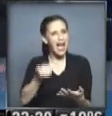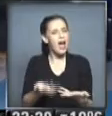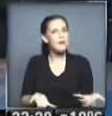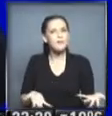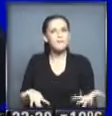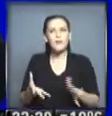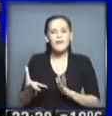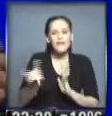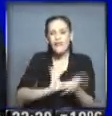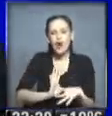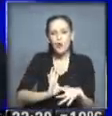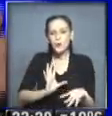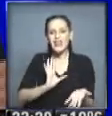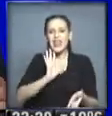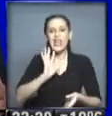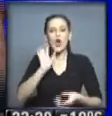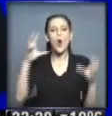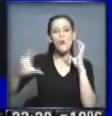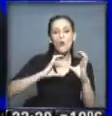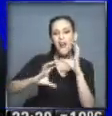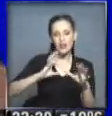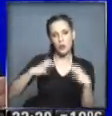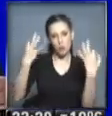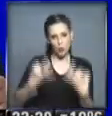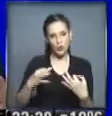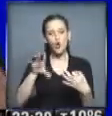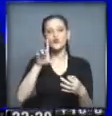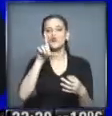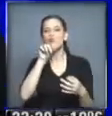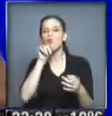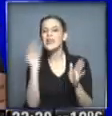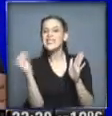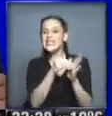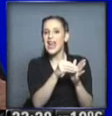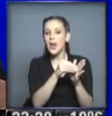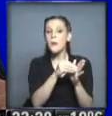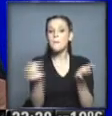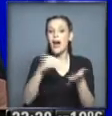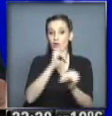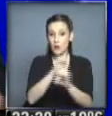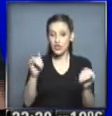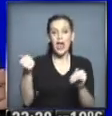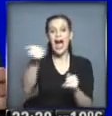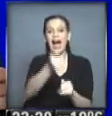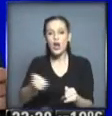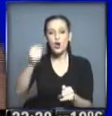un arte de interacción que, bueno, es infinito. Voy a estar tuiteando más información, estos programitas también, a través de